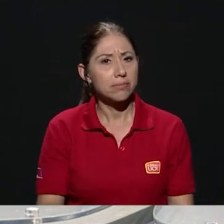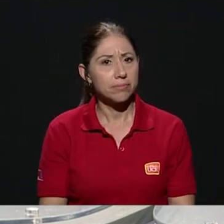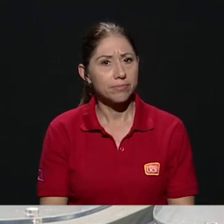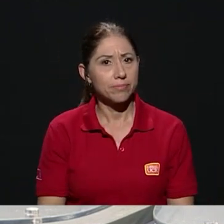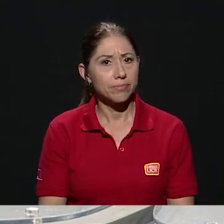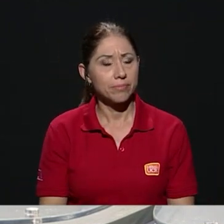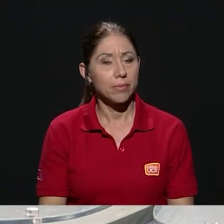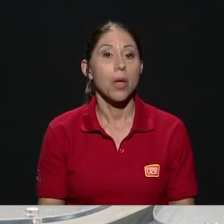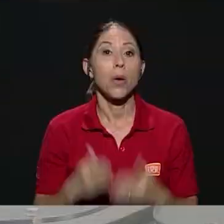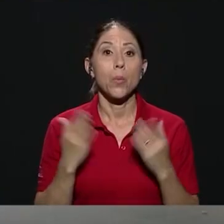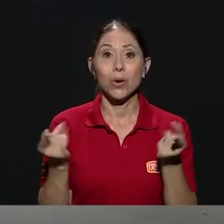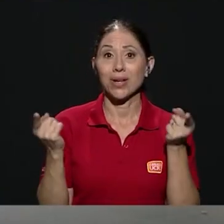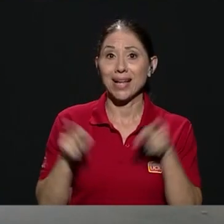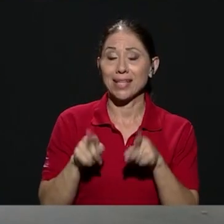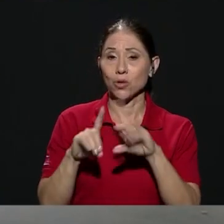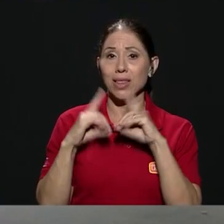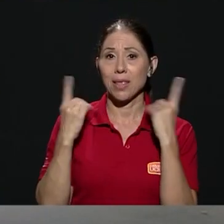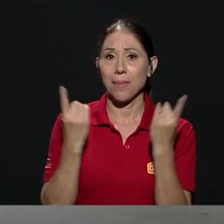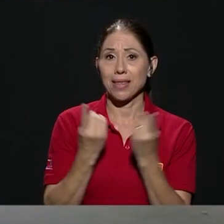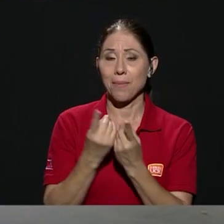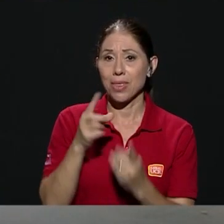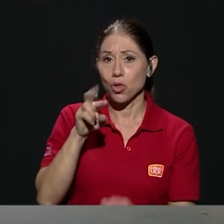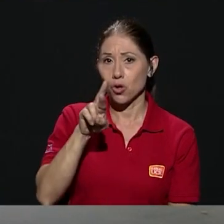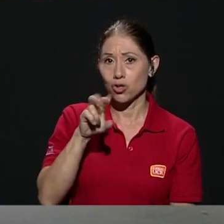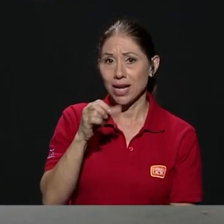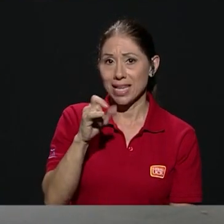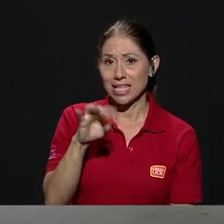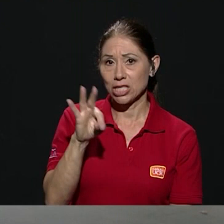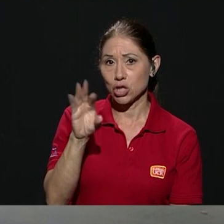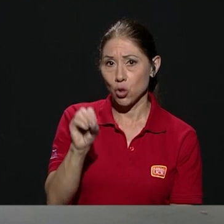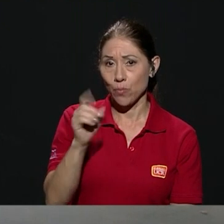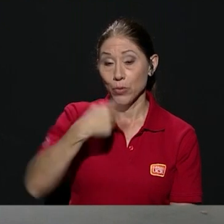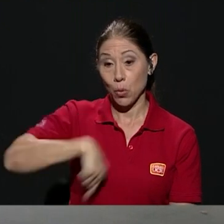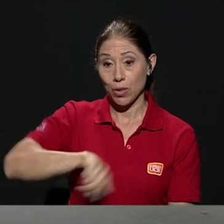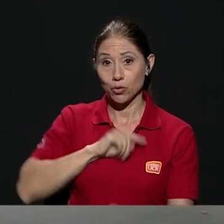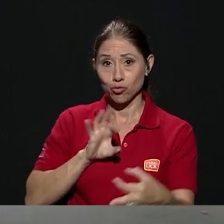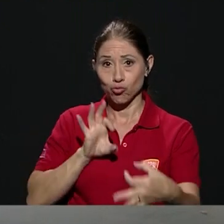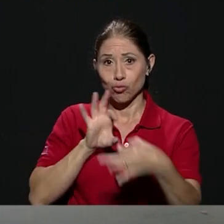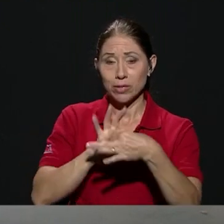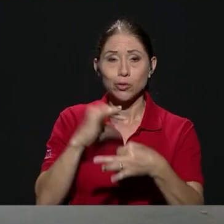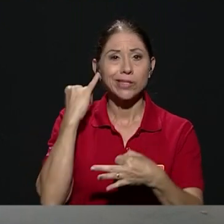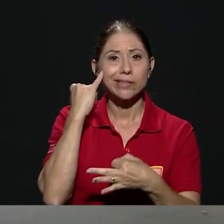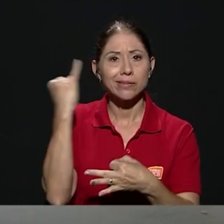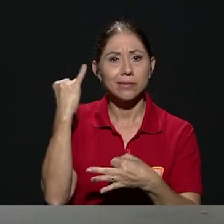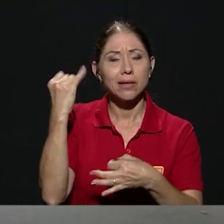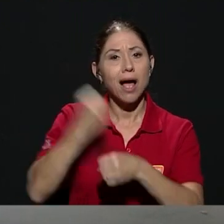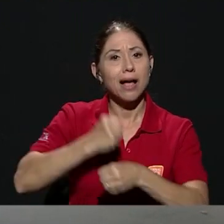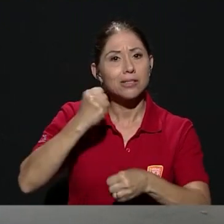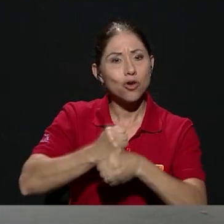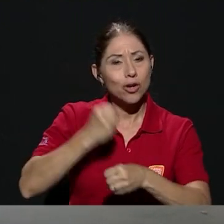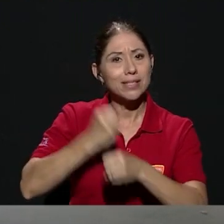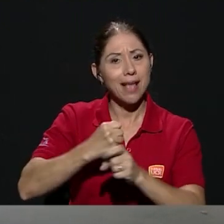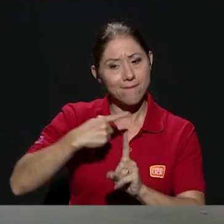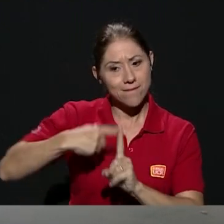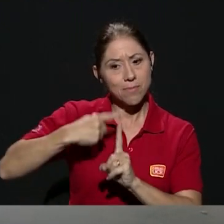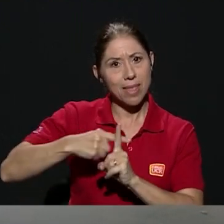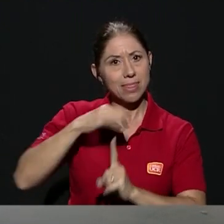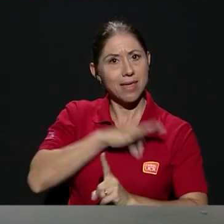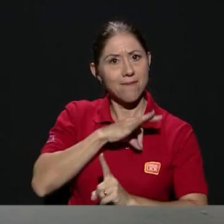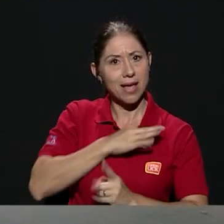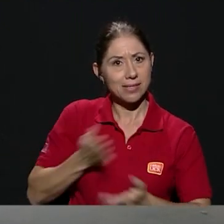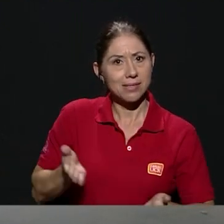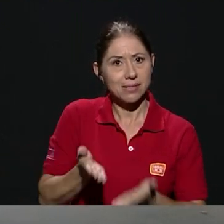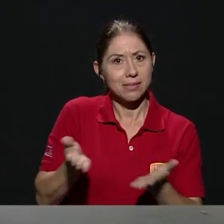Bueno, en el caso del Departamento de Registro, cuando nos unimos a las iniciativas de acciones afirmativas, que es